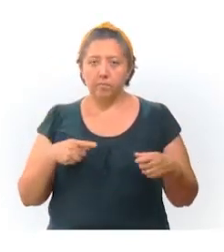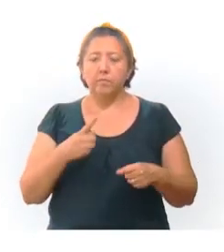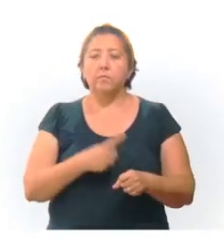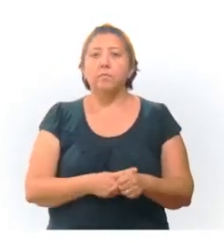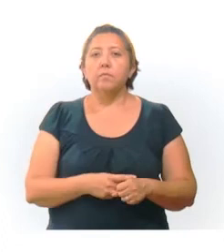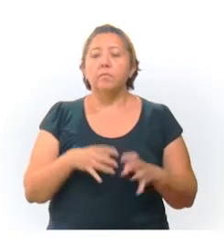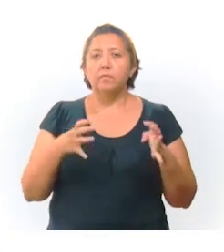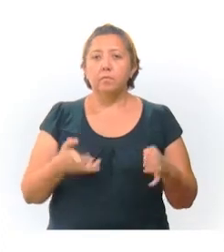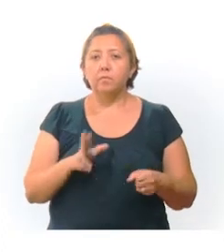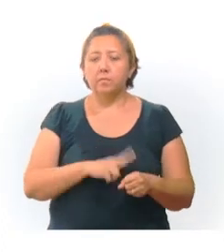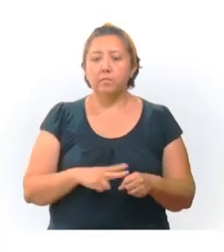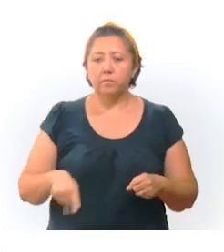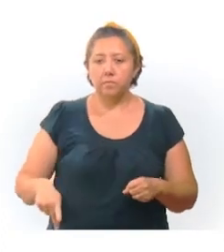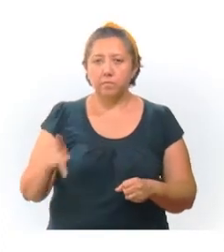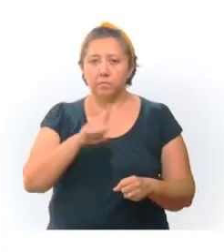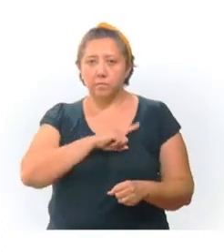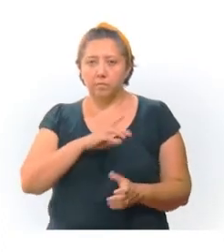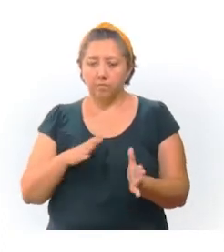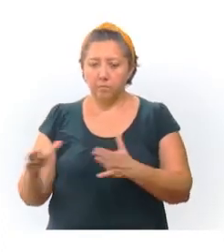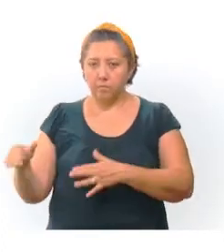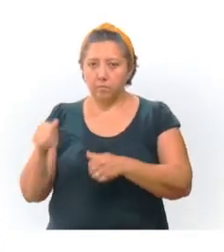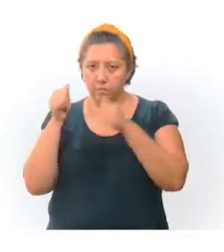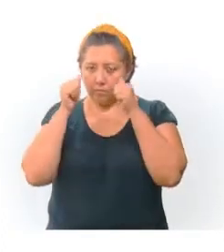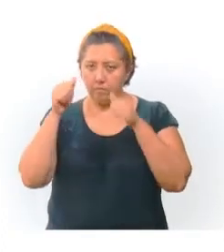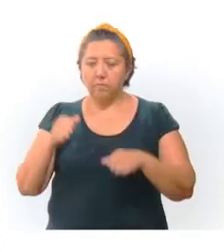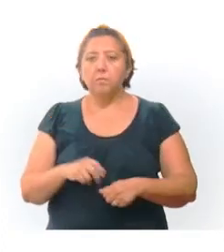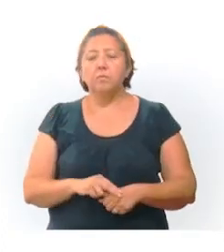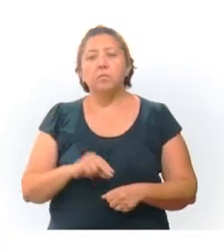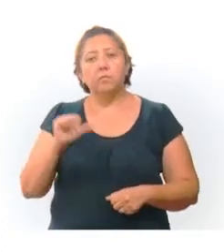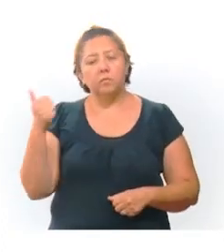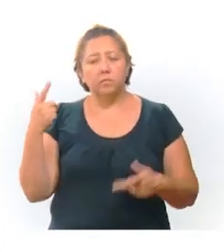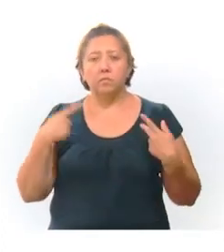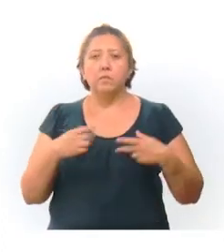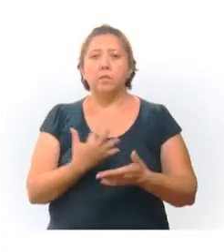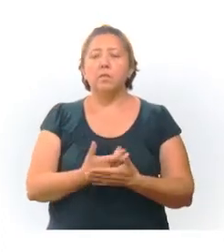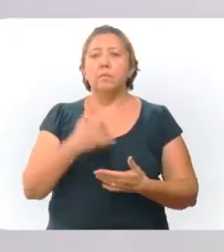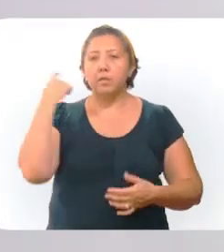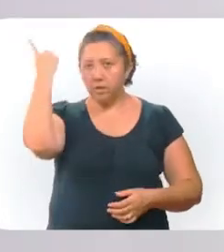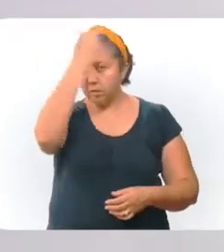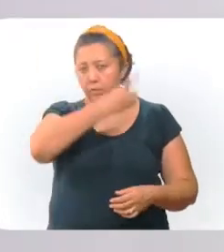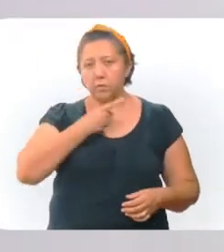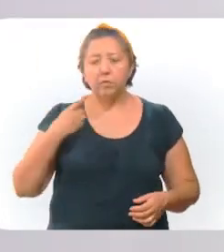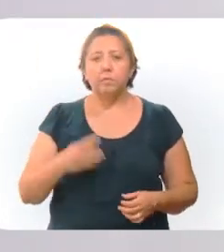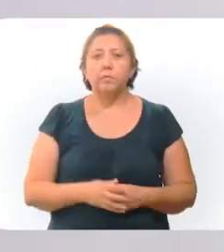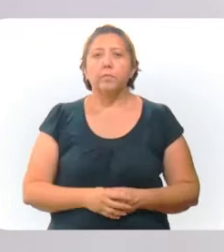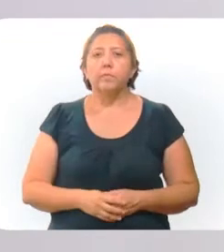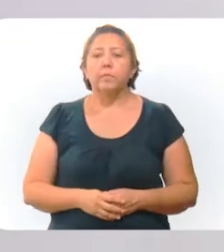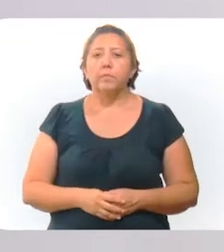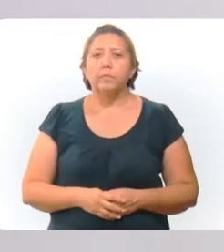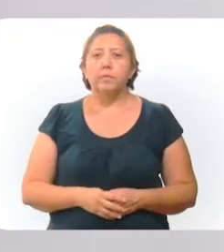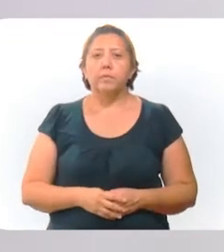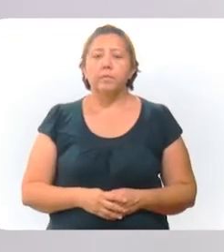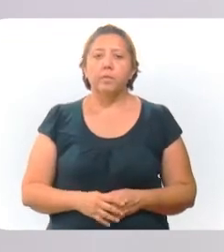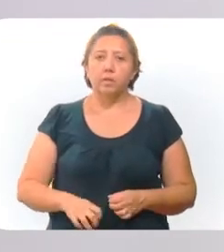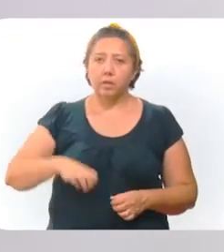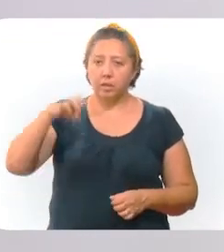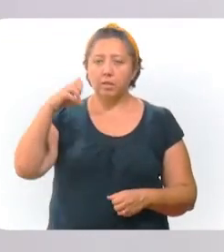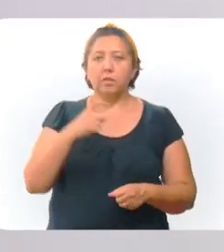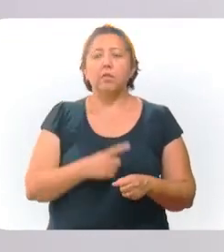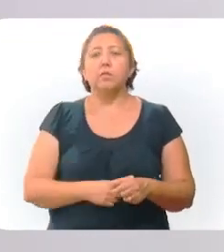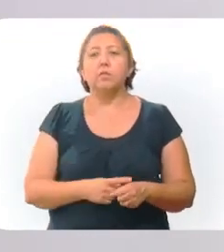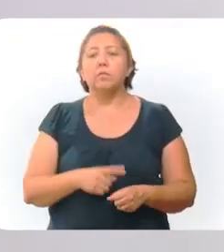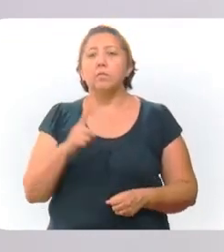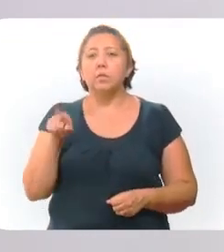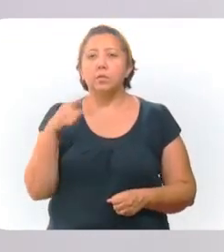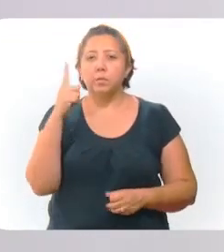positivos están en hospitales públicos y en aislamiento total. Hay otros pacientes a la espera de diagnóstico. El rango de edad de